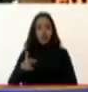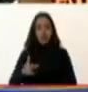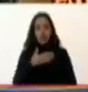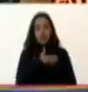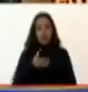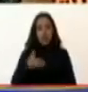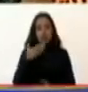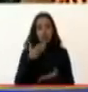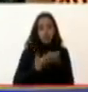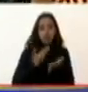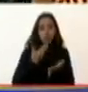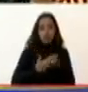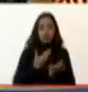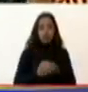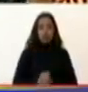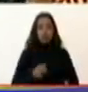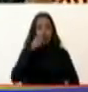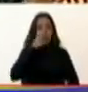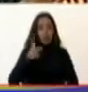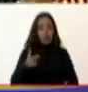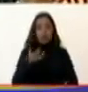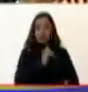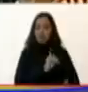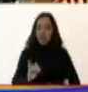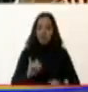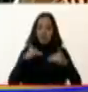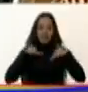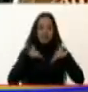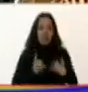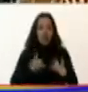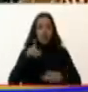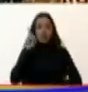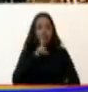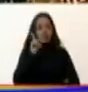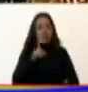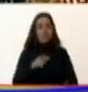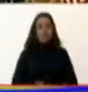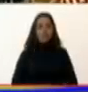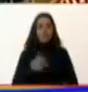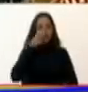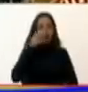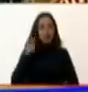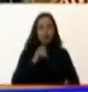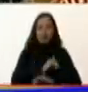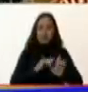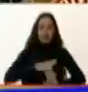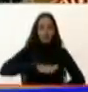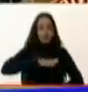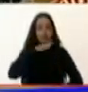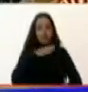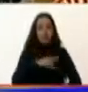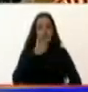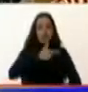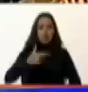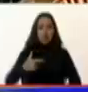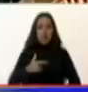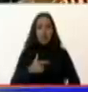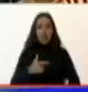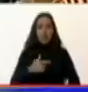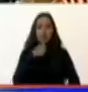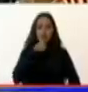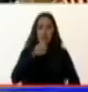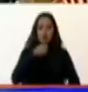clamor mundial. Los pueblos están hartos de mentiras, los pueblos están hartos de que los monopolios mediáticos